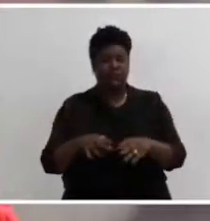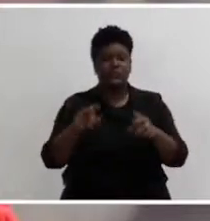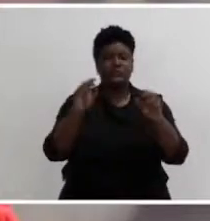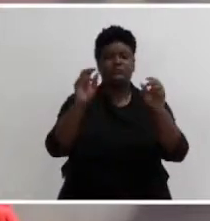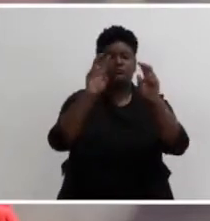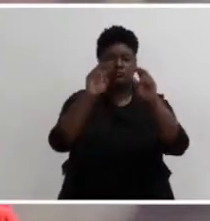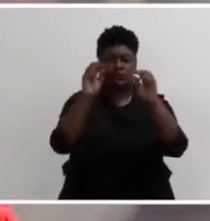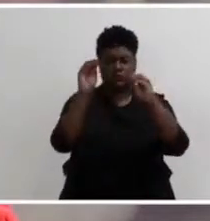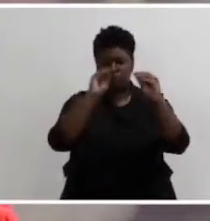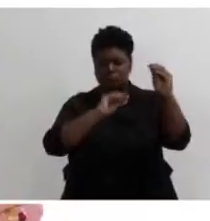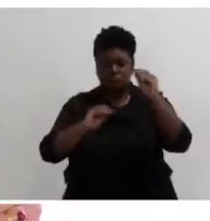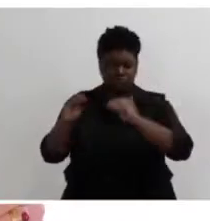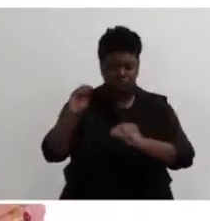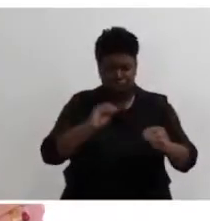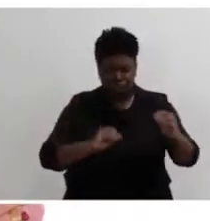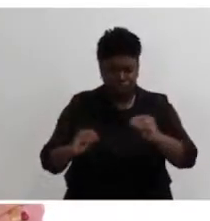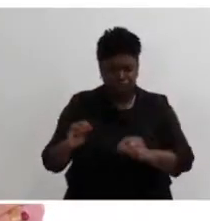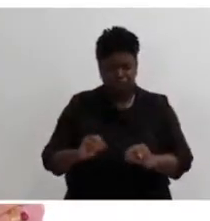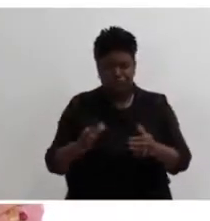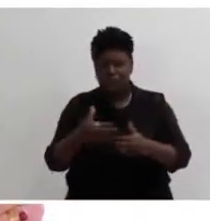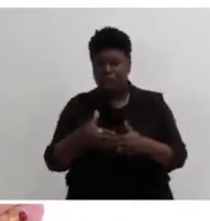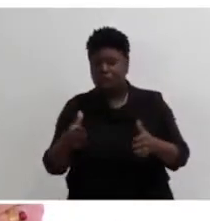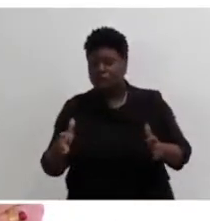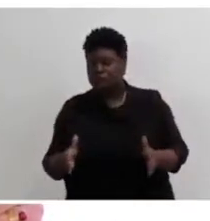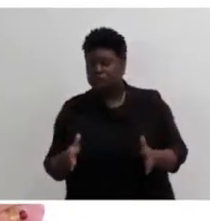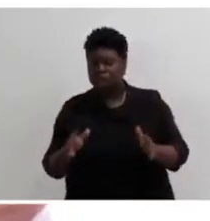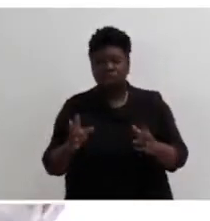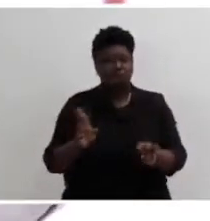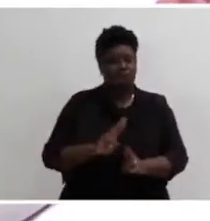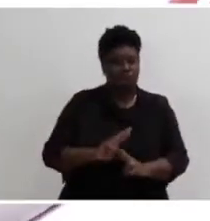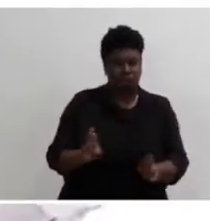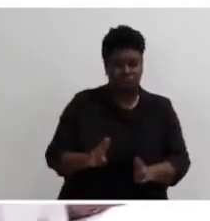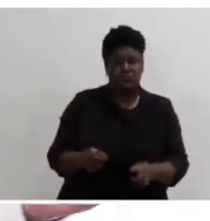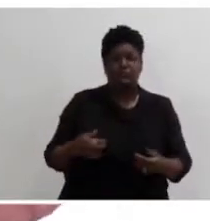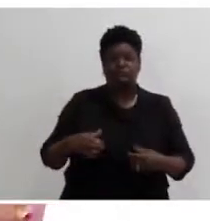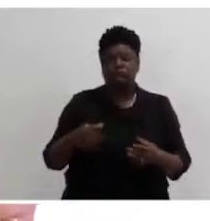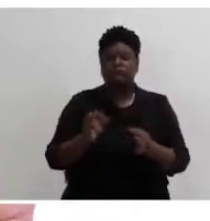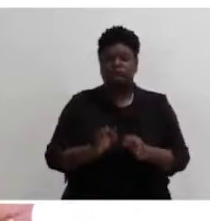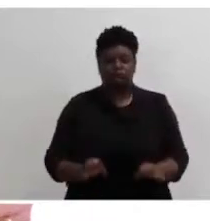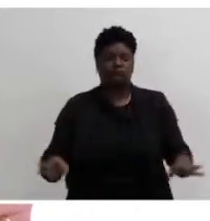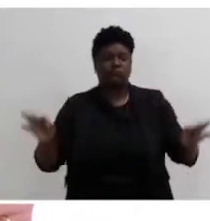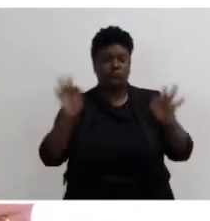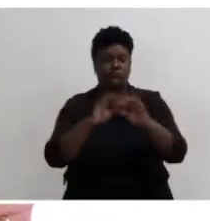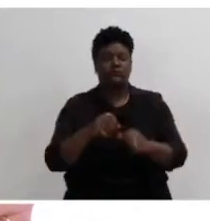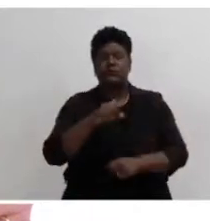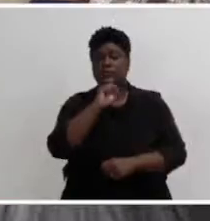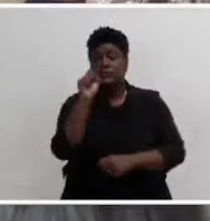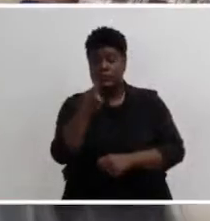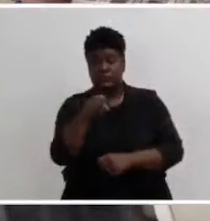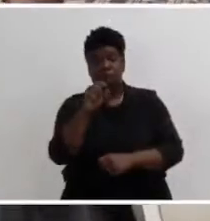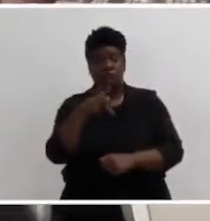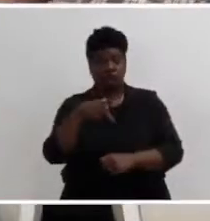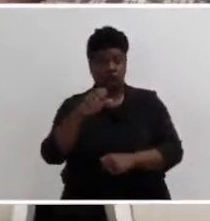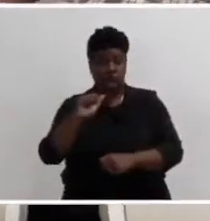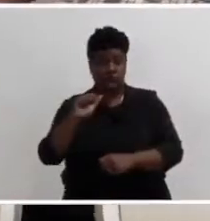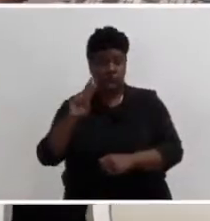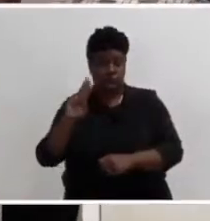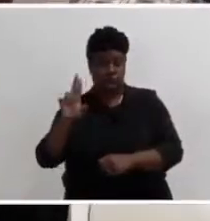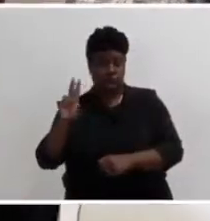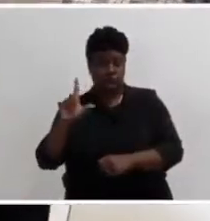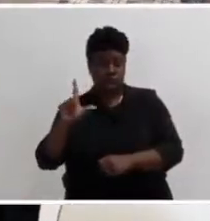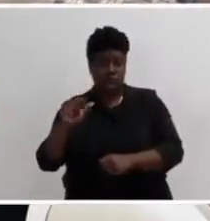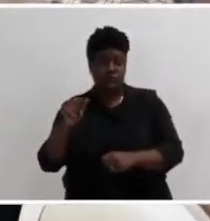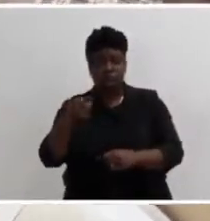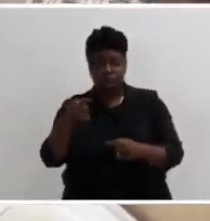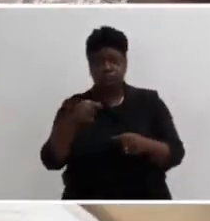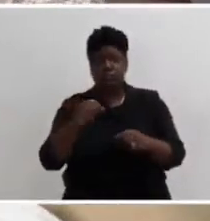que personas pudieran beneficiarse de estos conocimientos. Le pregunté a Paul si pudiera venir y hoy está